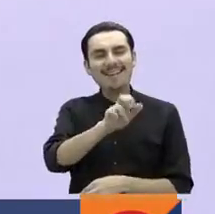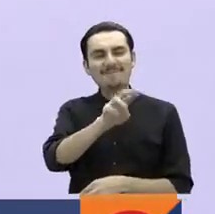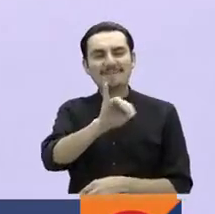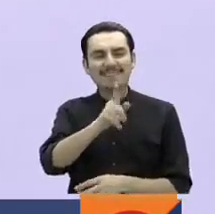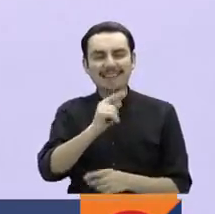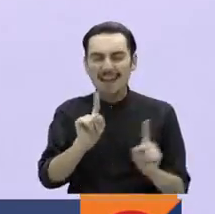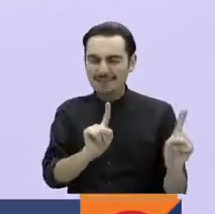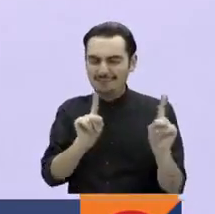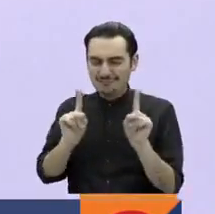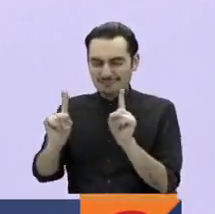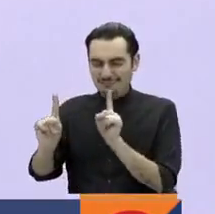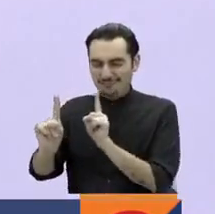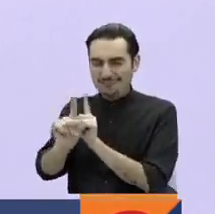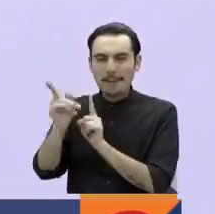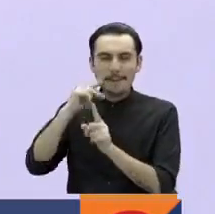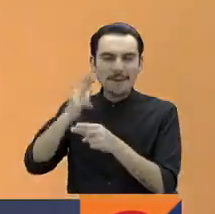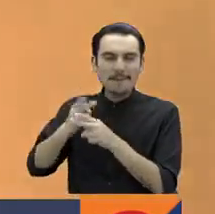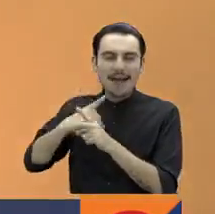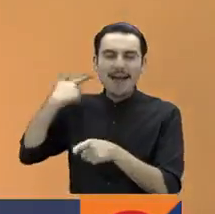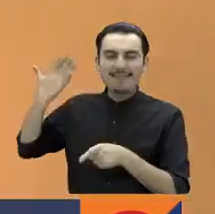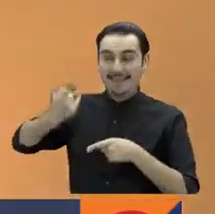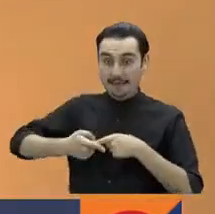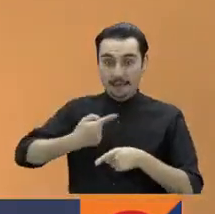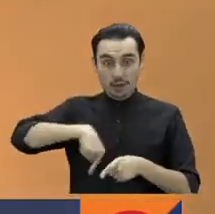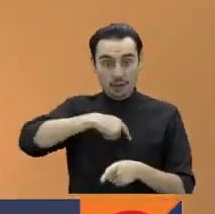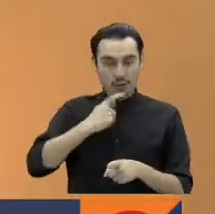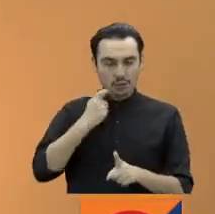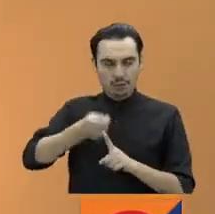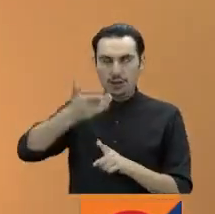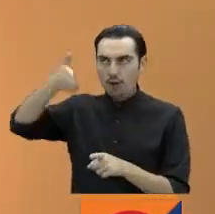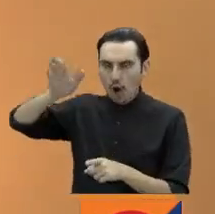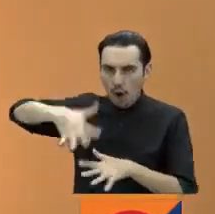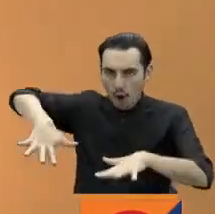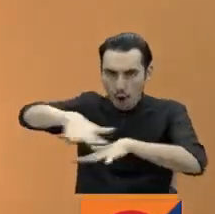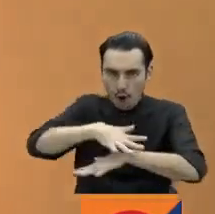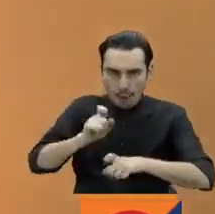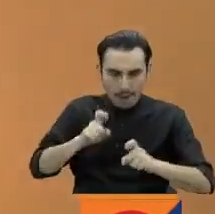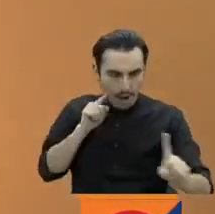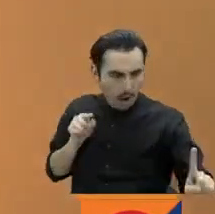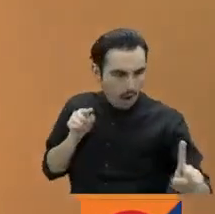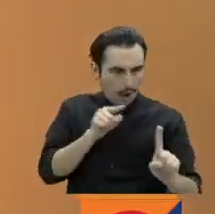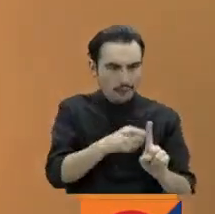griega y diosa lunar, da nombre a la misión y es aquella que nos permitirá dibujarle una nueva huella.